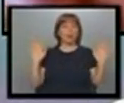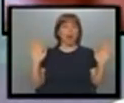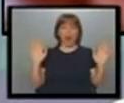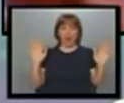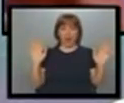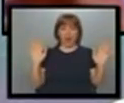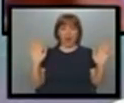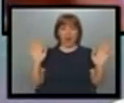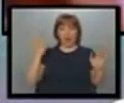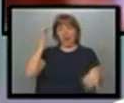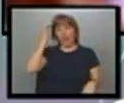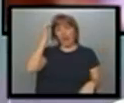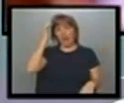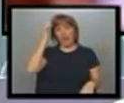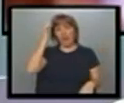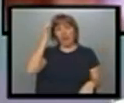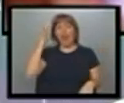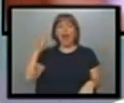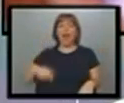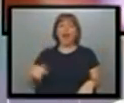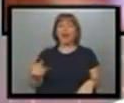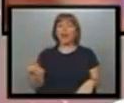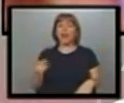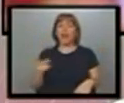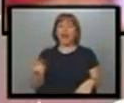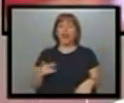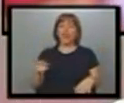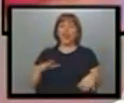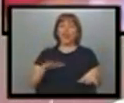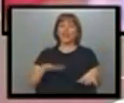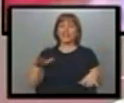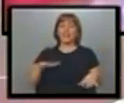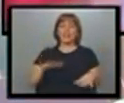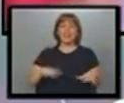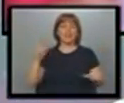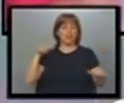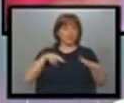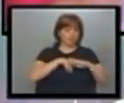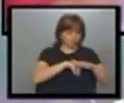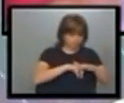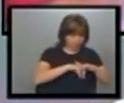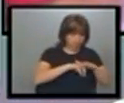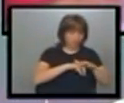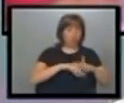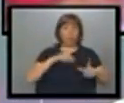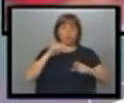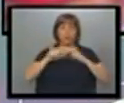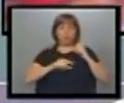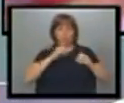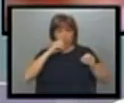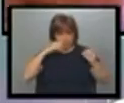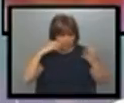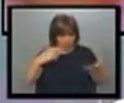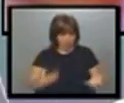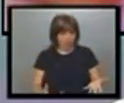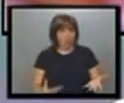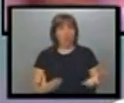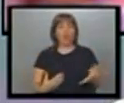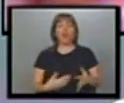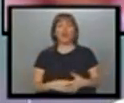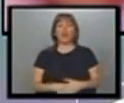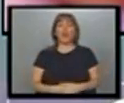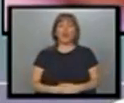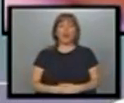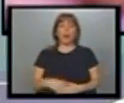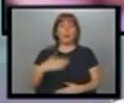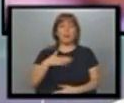edad. En este momento las nenas se encuentran en terapia intensiva, se están recuperando de esa larga intervención quirúrgica.